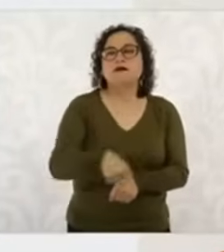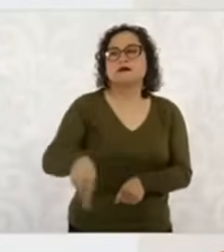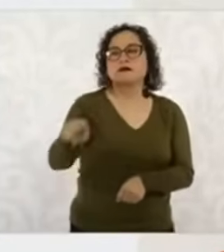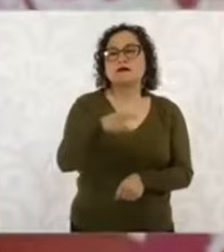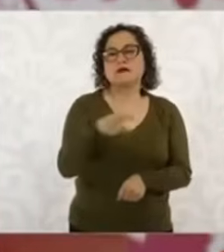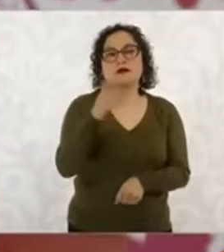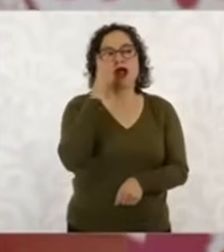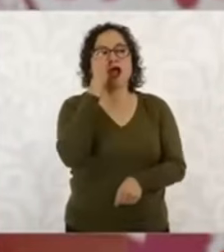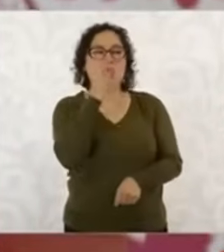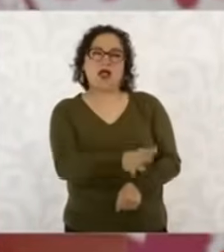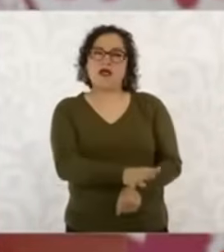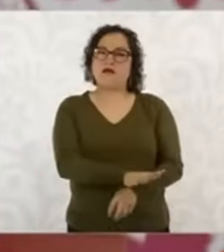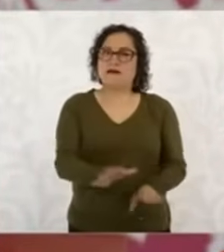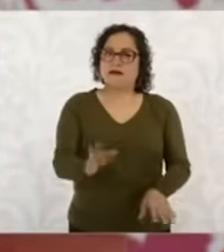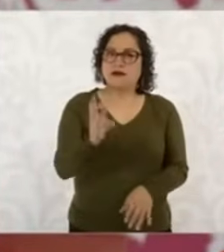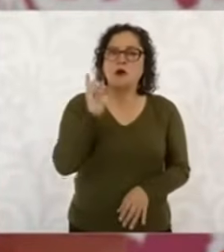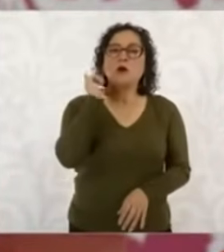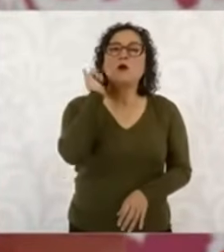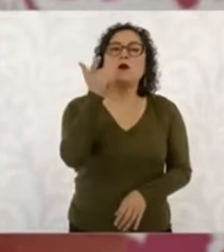Entonces, en vez de consumir